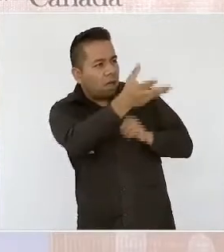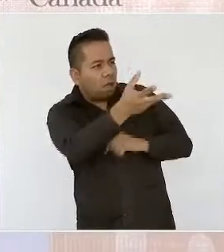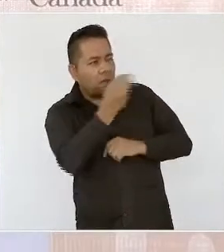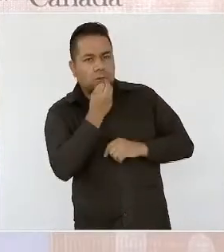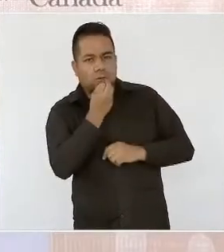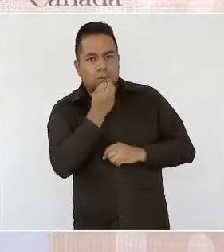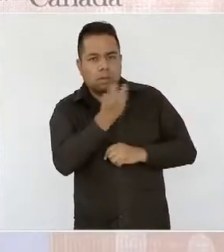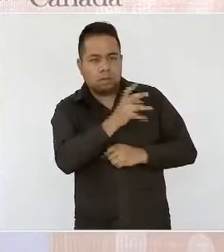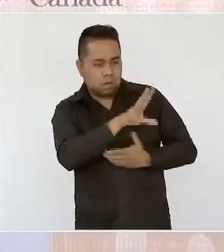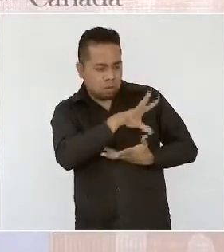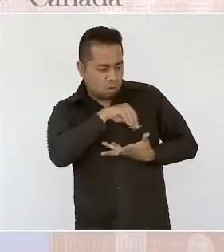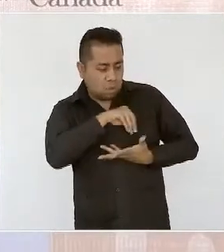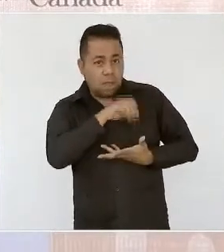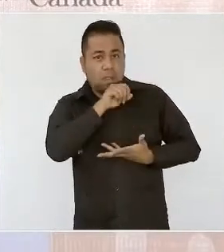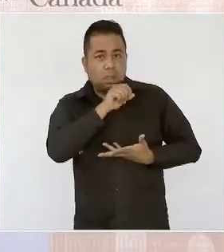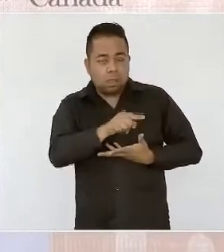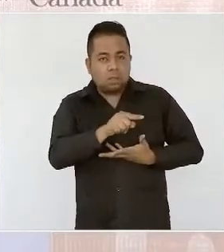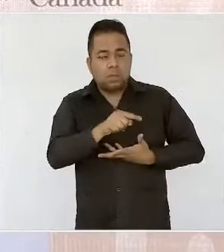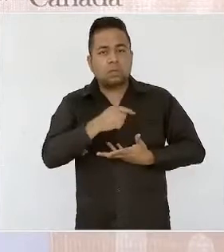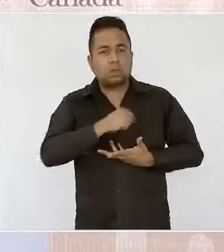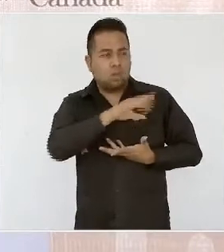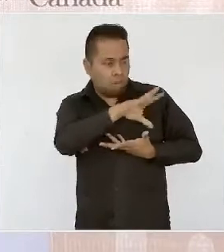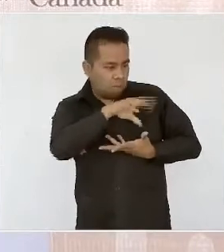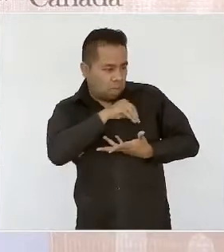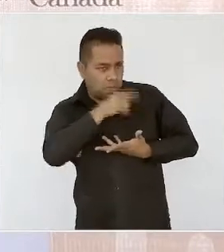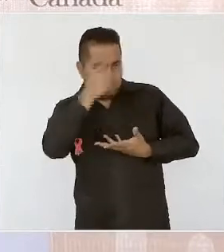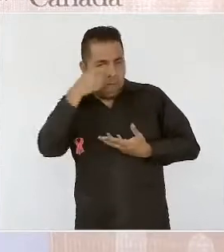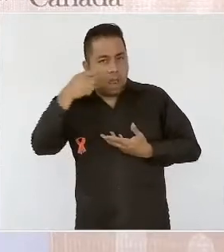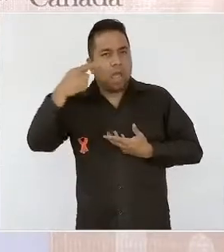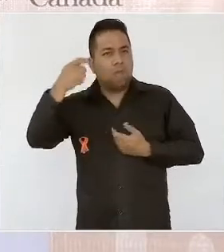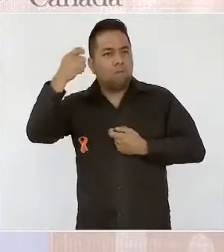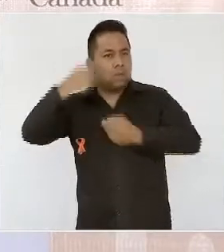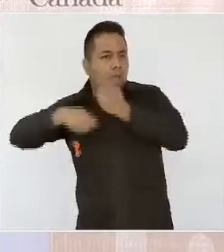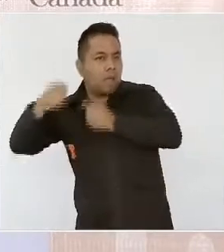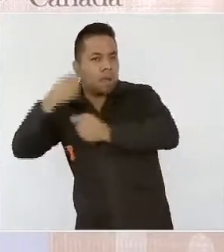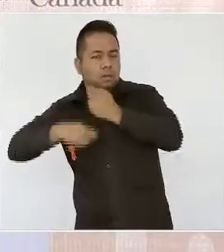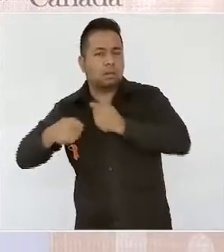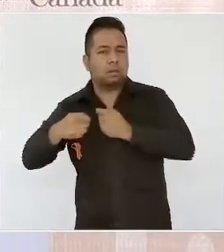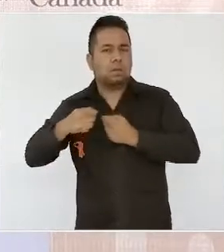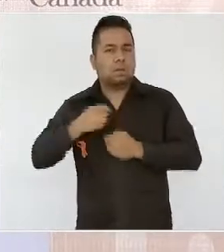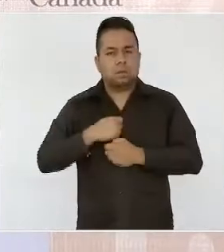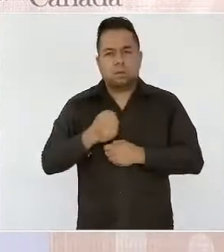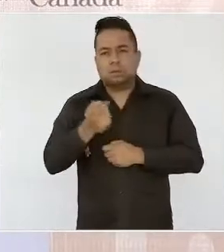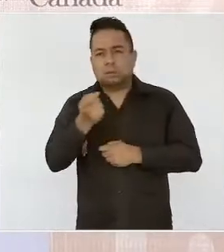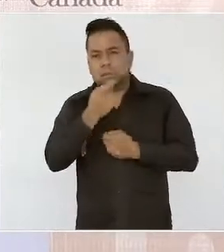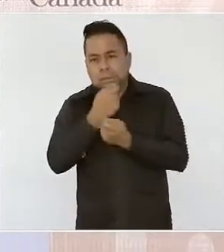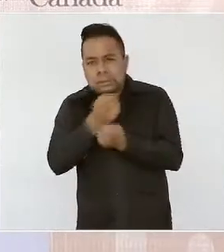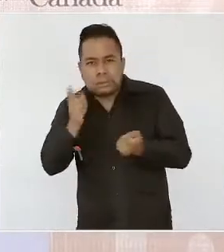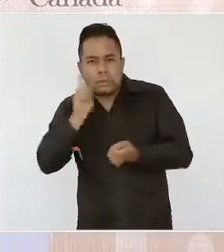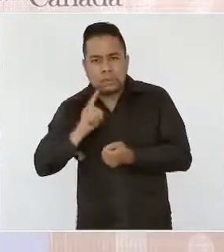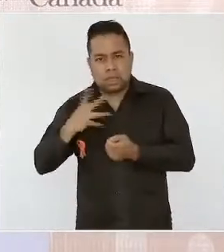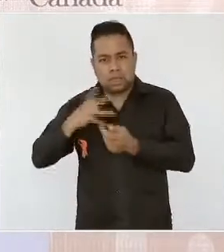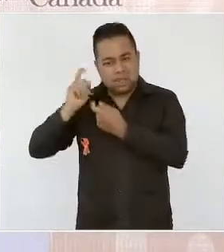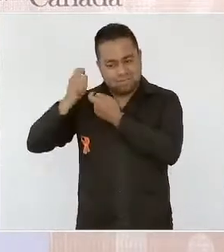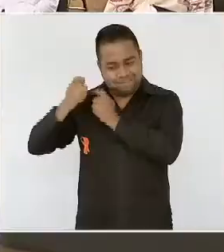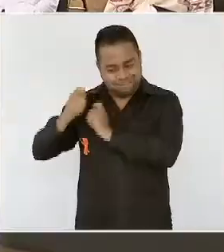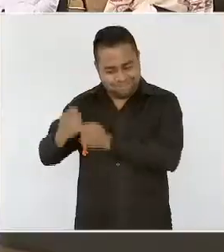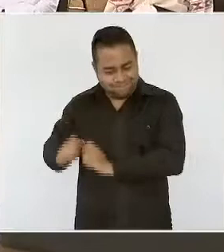También utilizamos la imitación para peinarnos, ¿no? Aquí veo algunas niñas con una trenza,